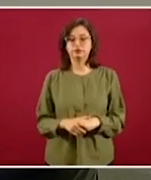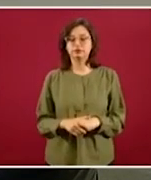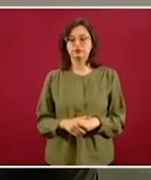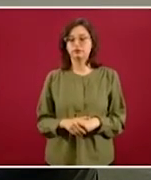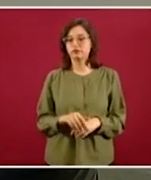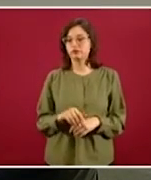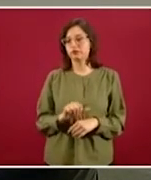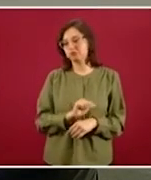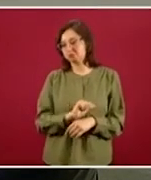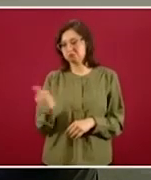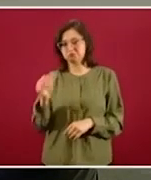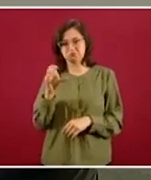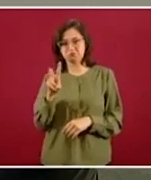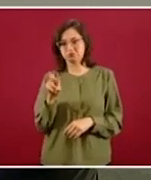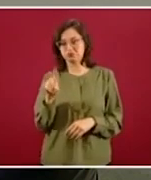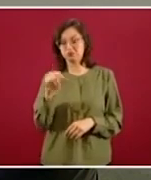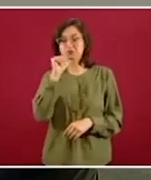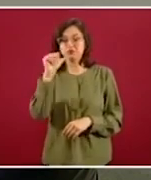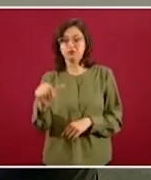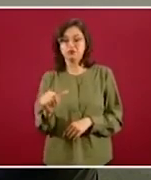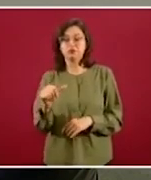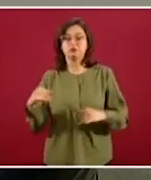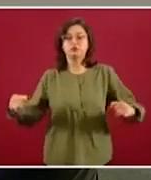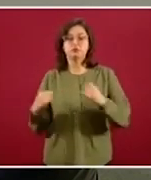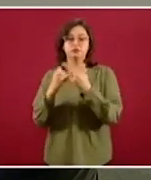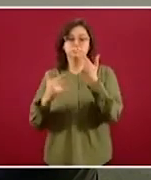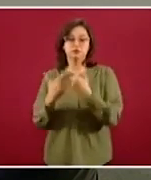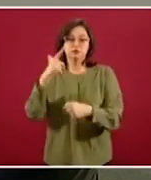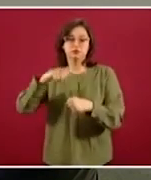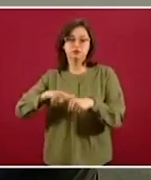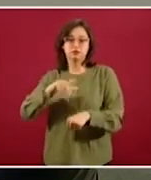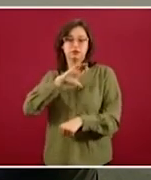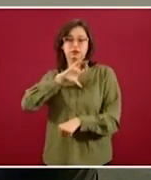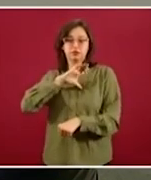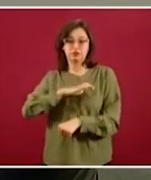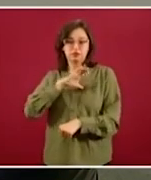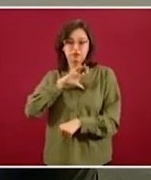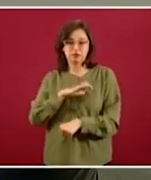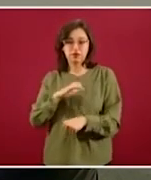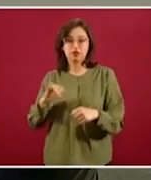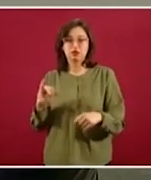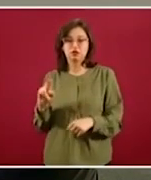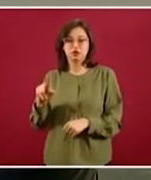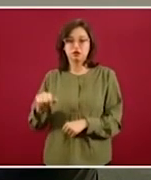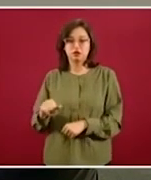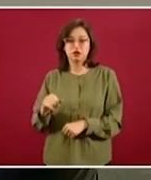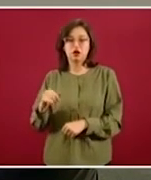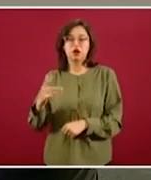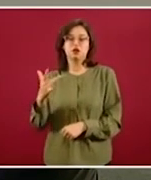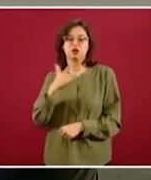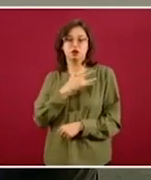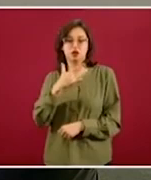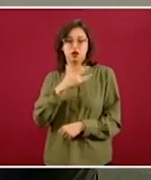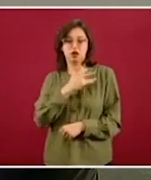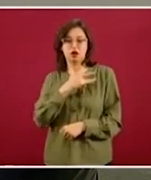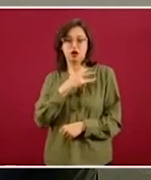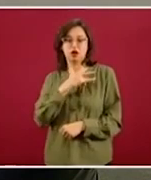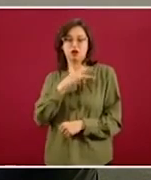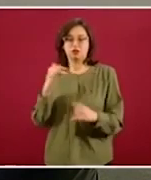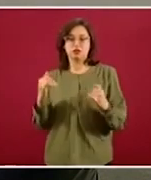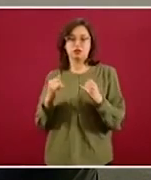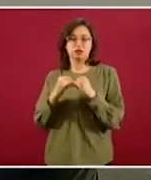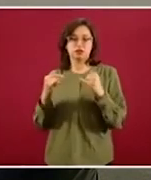está el Instituto Nacional de Cancerología, el Instituto Nacional de Cardiología, el Instituto Nacional